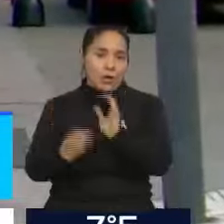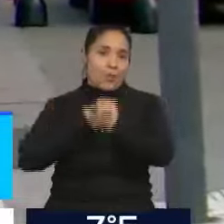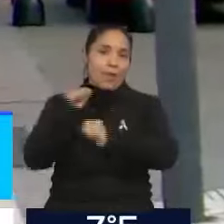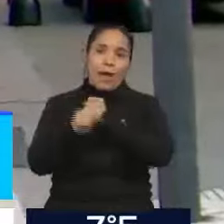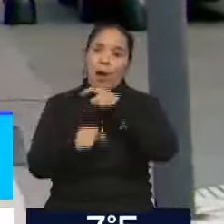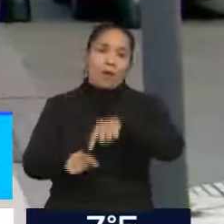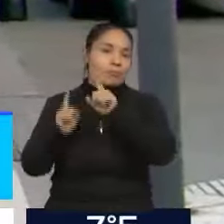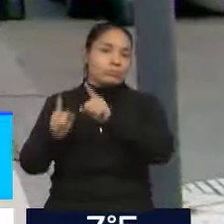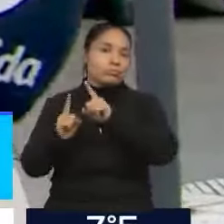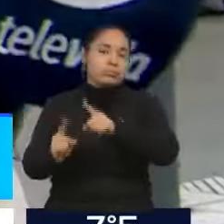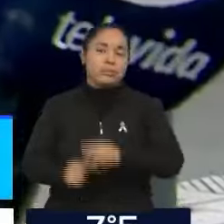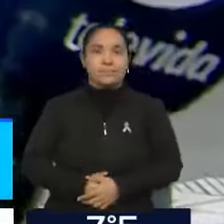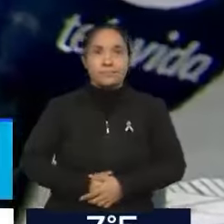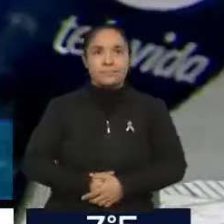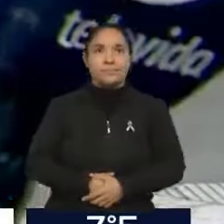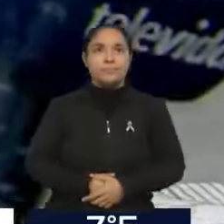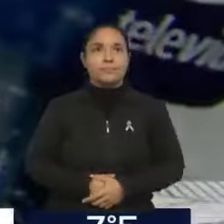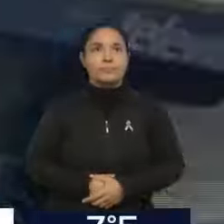la mantenemos.